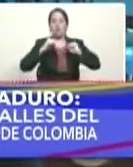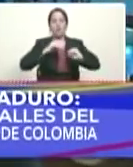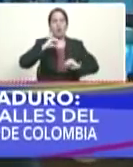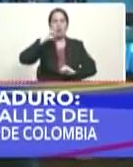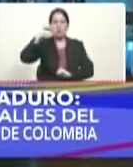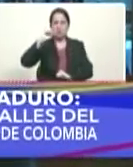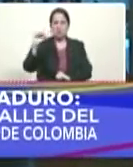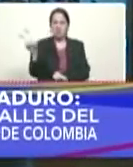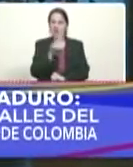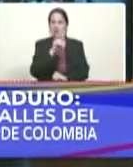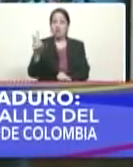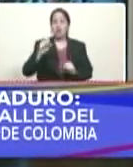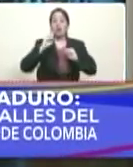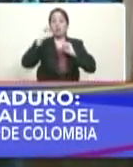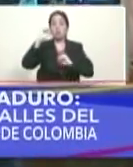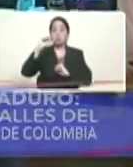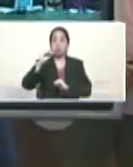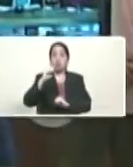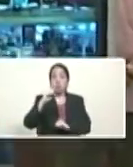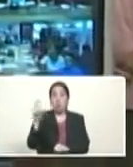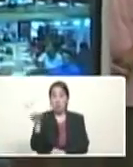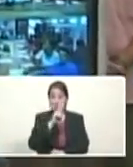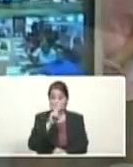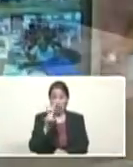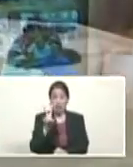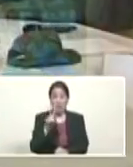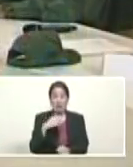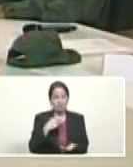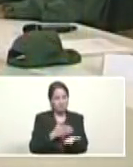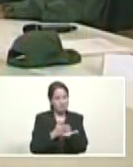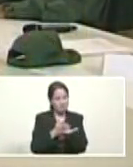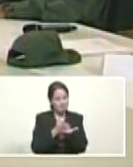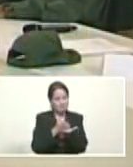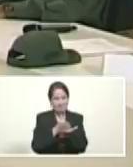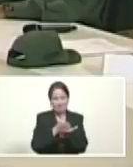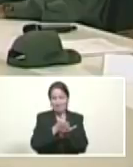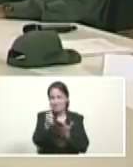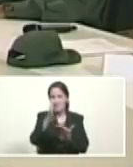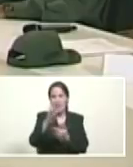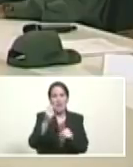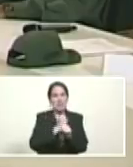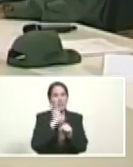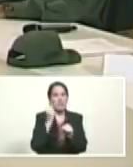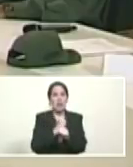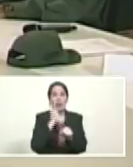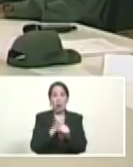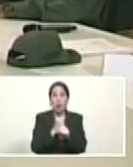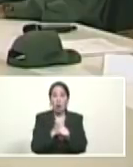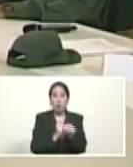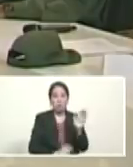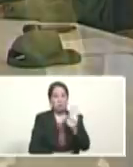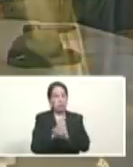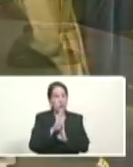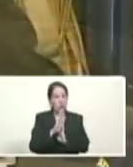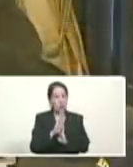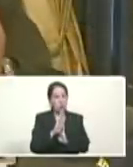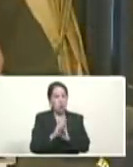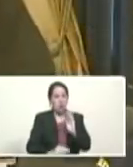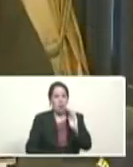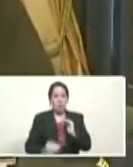venezuela tengan la seguridad que venezuela va a seguir su rumbo de trabajo desarrollo crecimiento